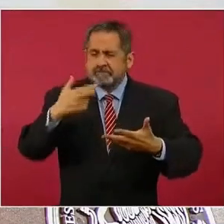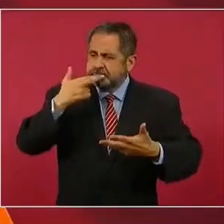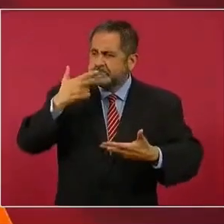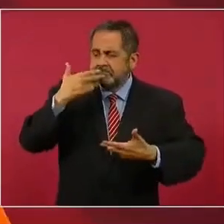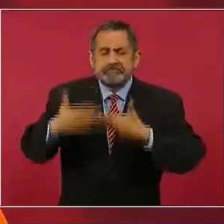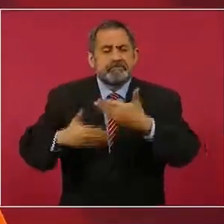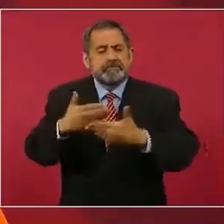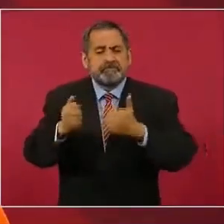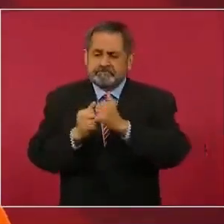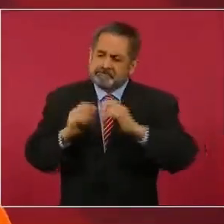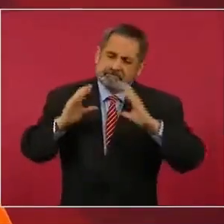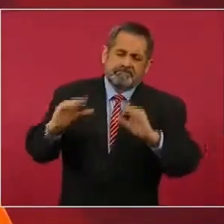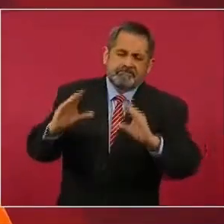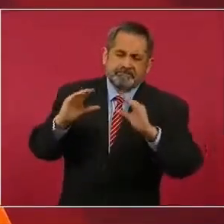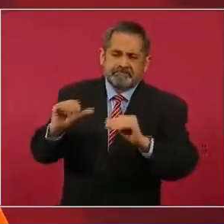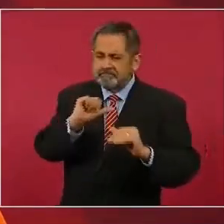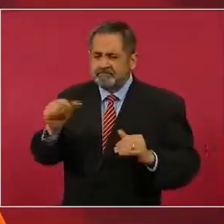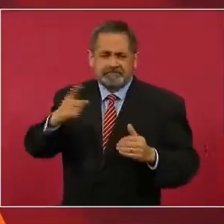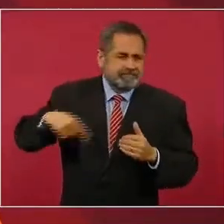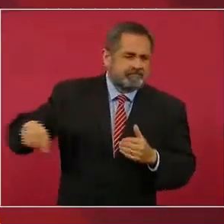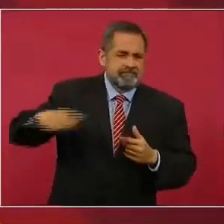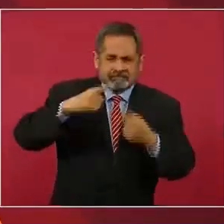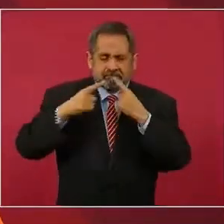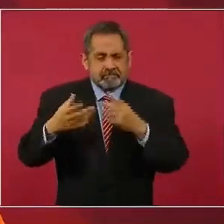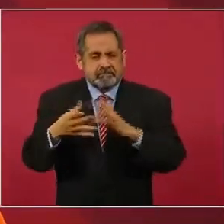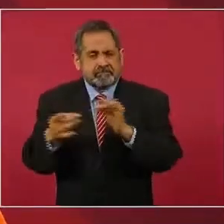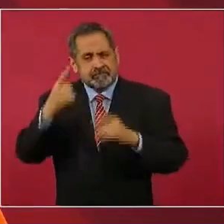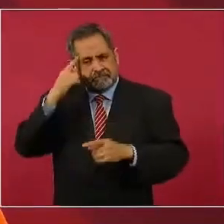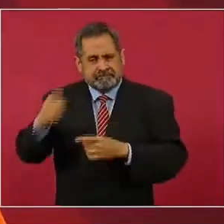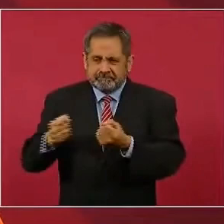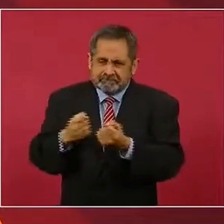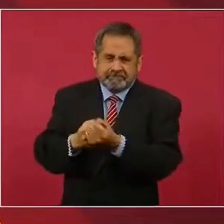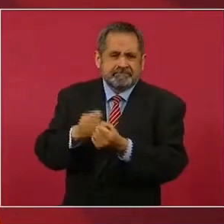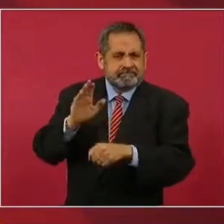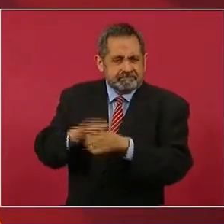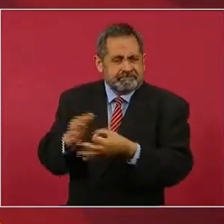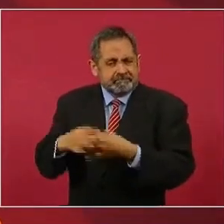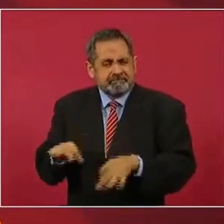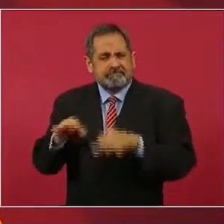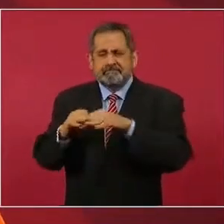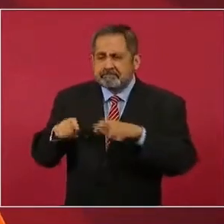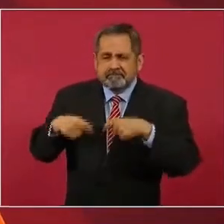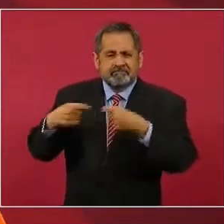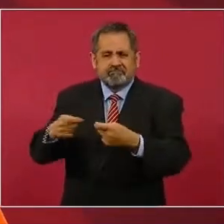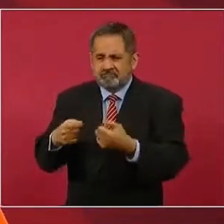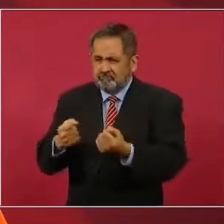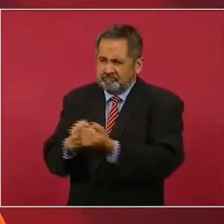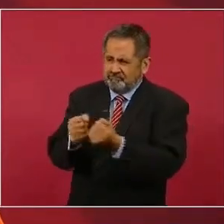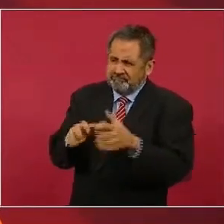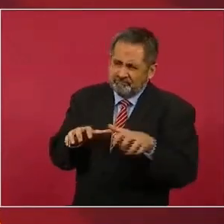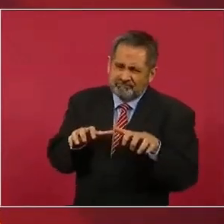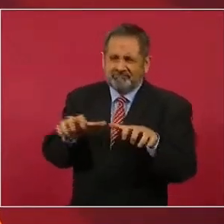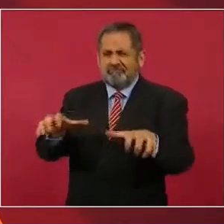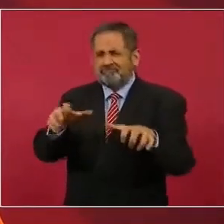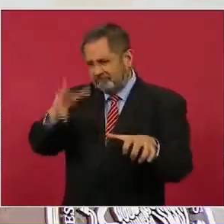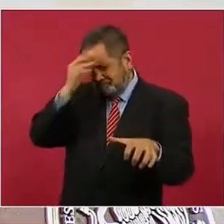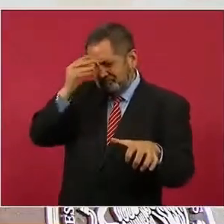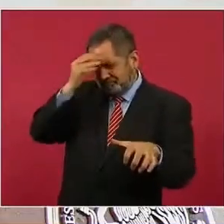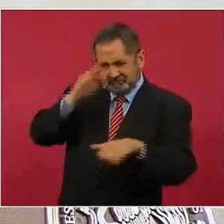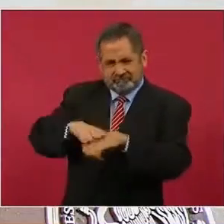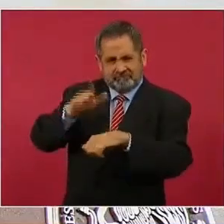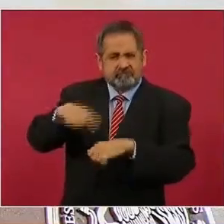la capacitación de nuestros compañeros, así para fomentar la ampliación de la fuerza laboral petrolera,